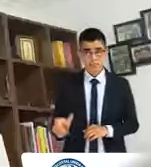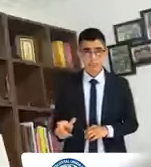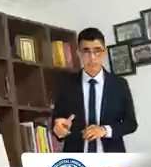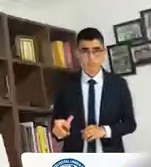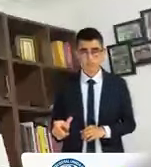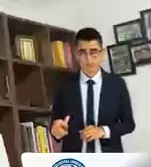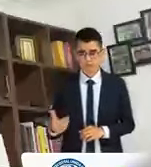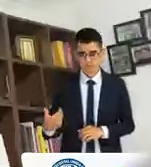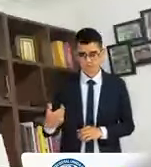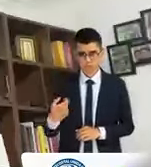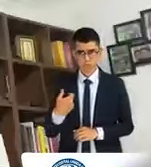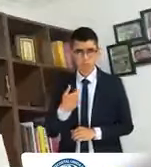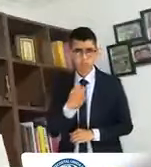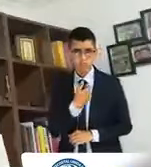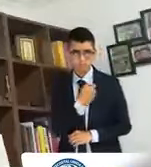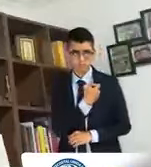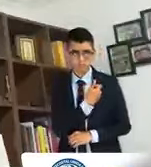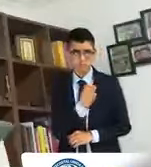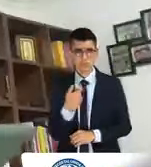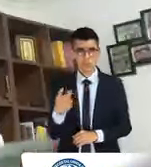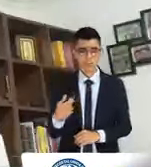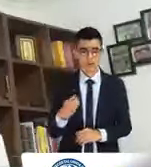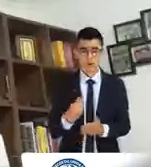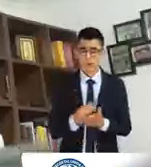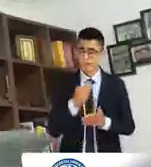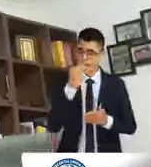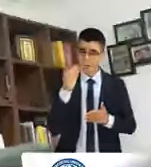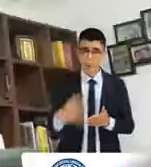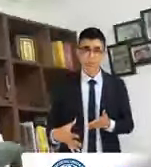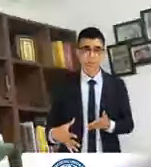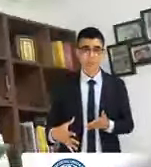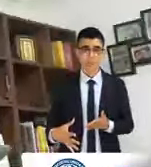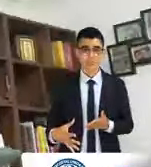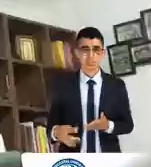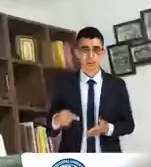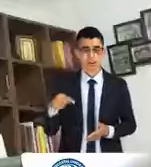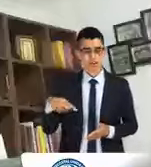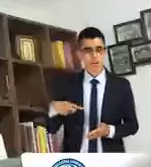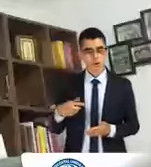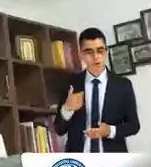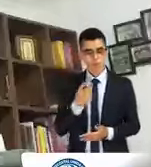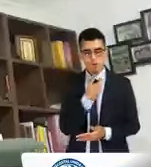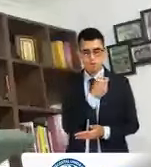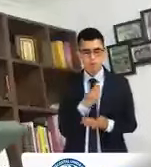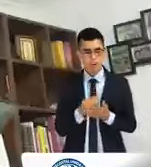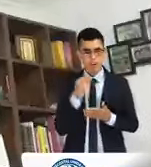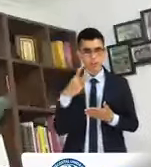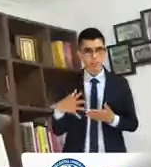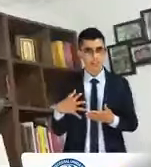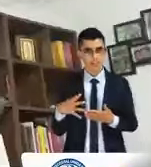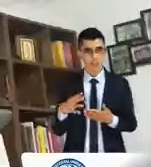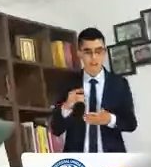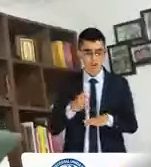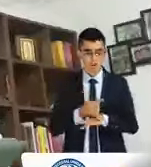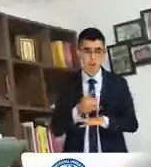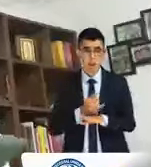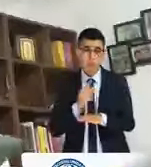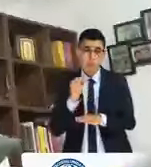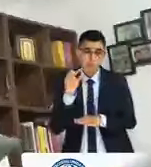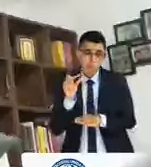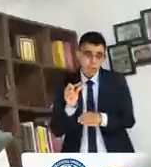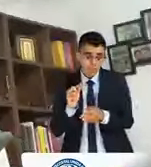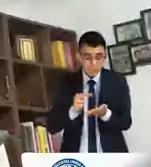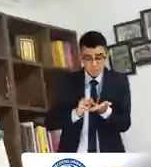costoso que las personas que los compran costosos los usan de poquito. Echan un poquito en el dedo y